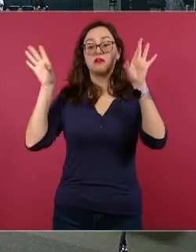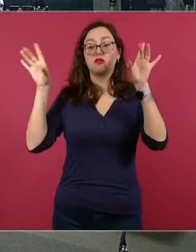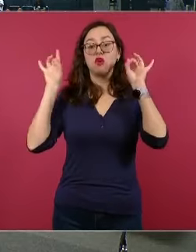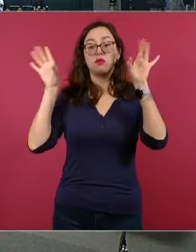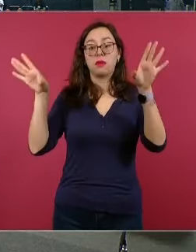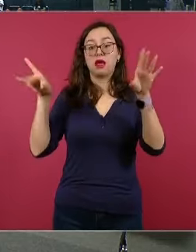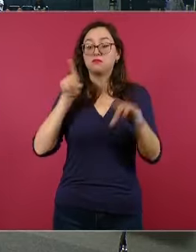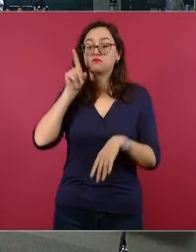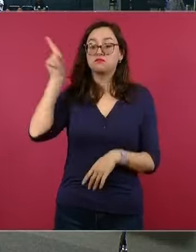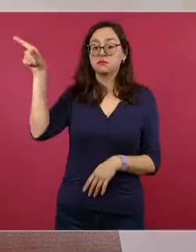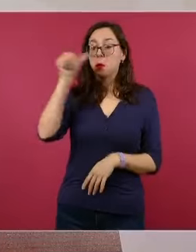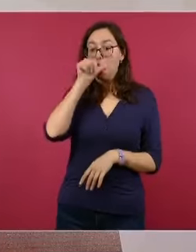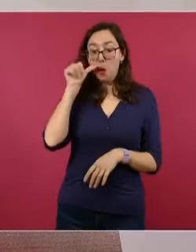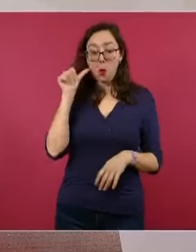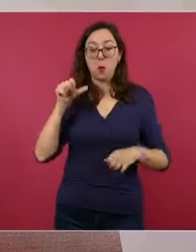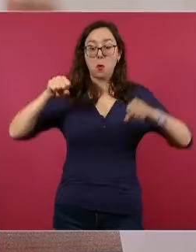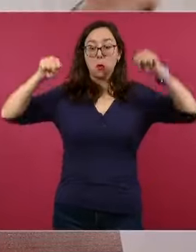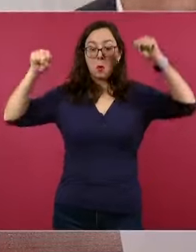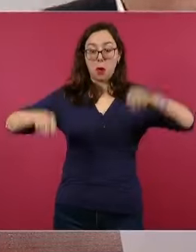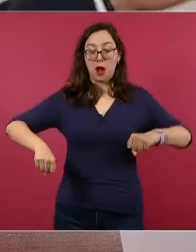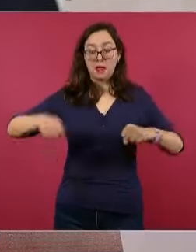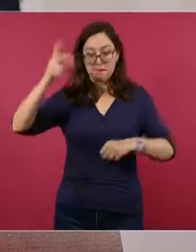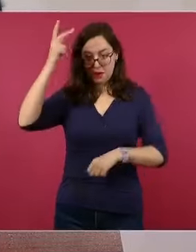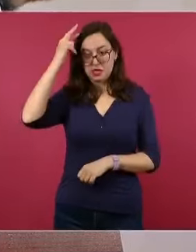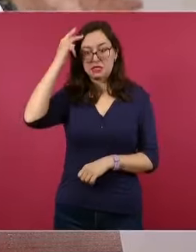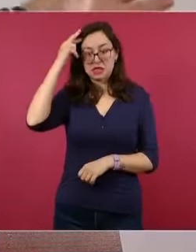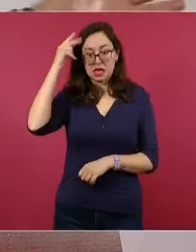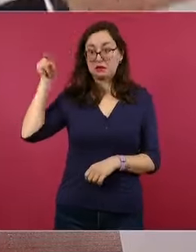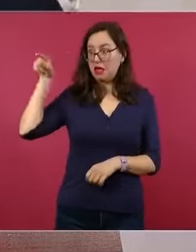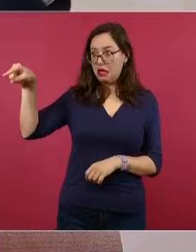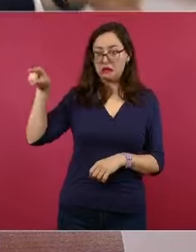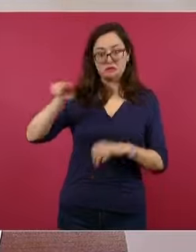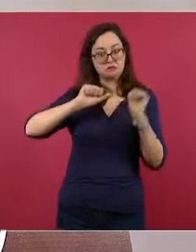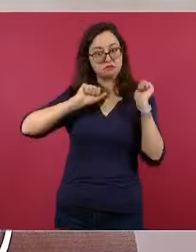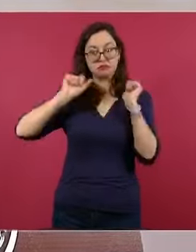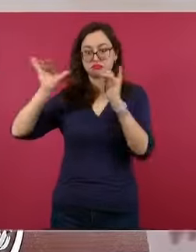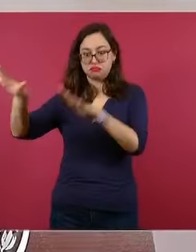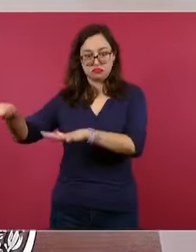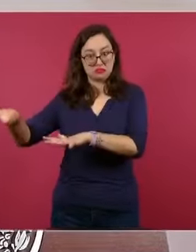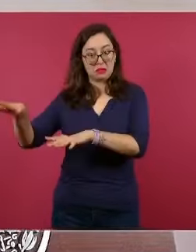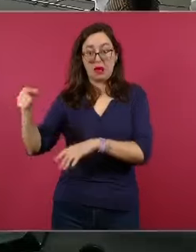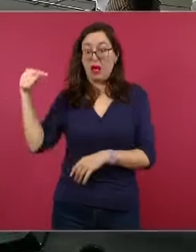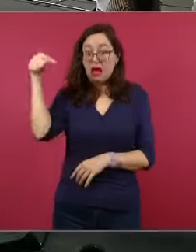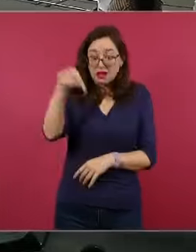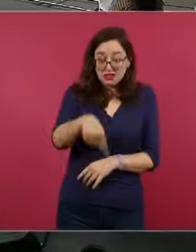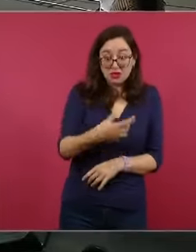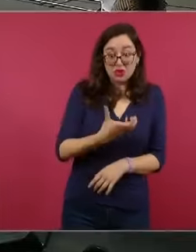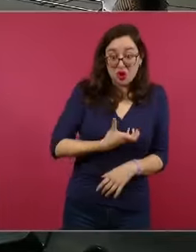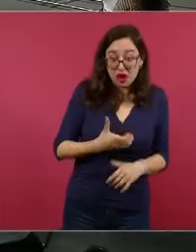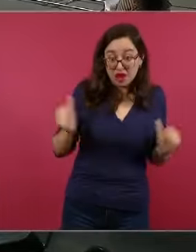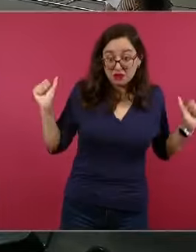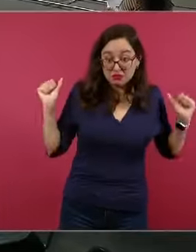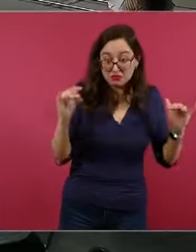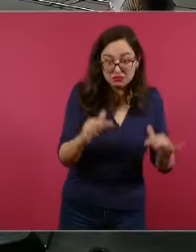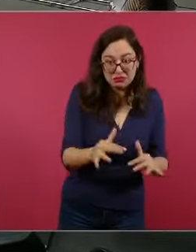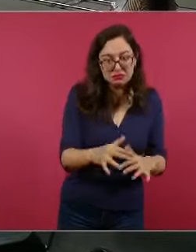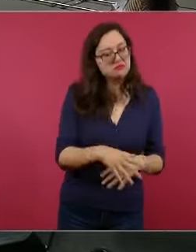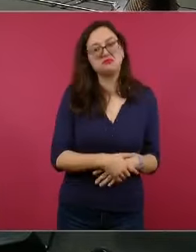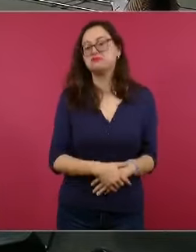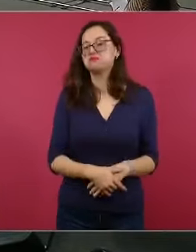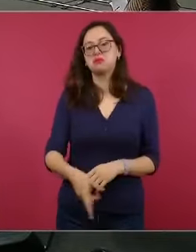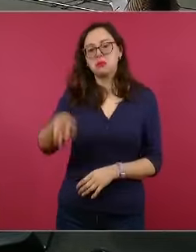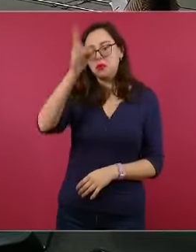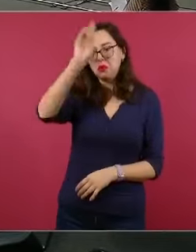Juárez hasta bellas artes no podíamos llegar al al